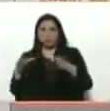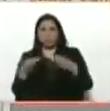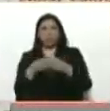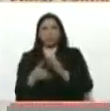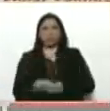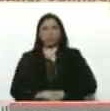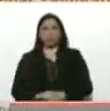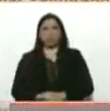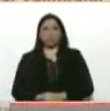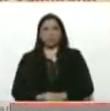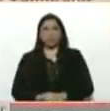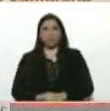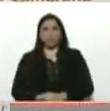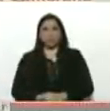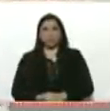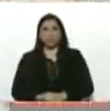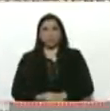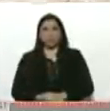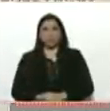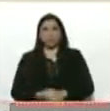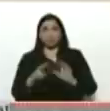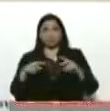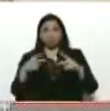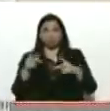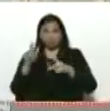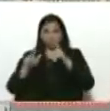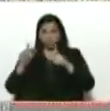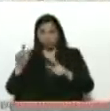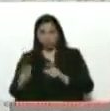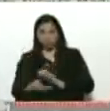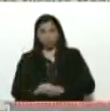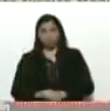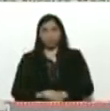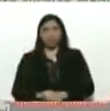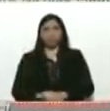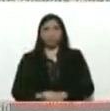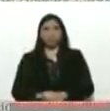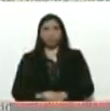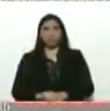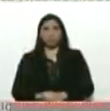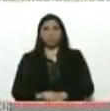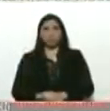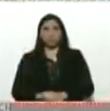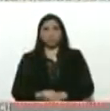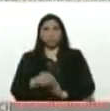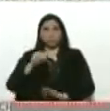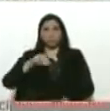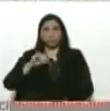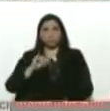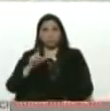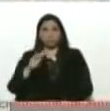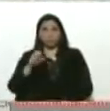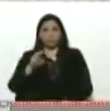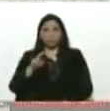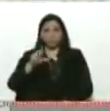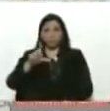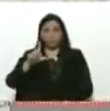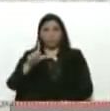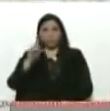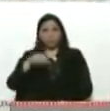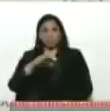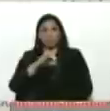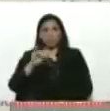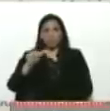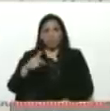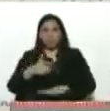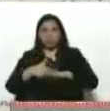Mar, Operación Armagedón, y aparecen nuevos actores. Nuevos actores, Miguel Rodríguez Torres, Antonio Rivero, la CIA, gobierno colombiano,